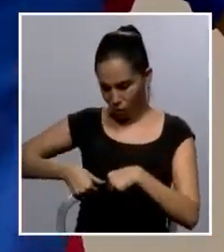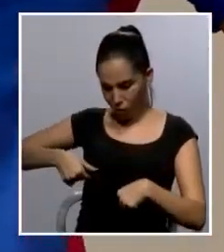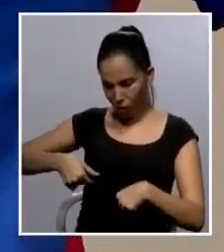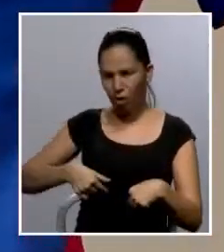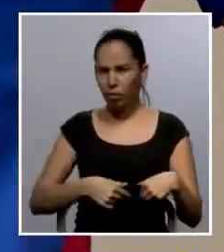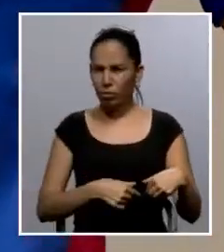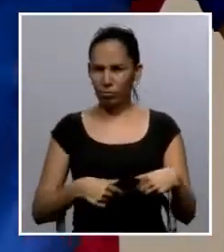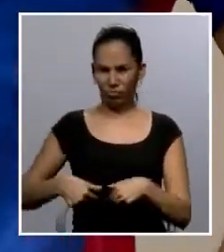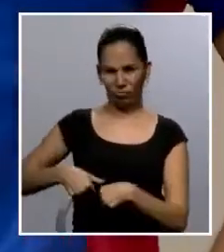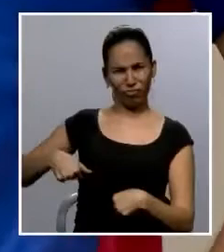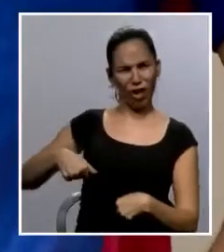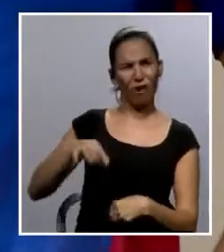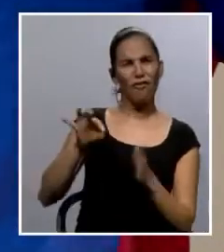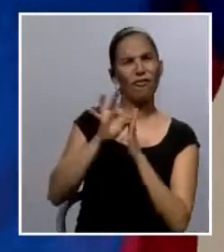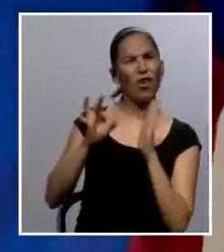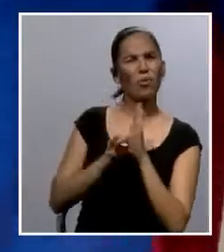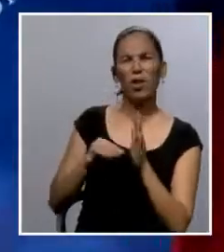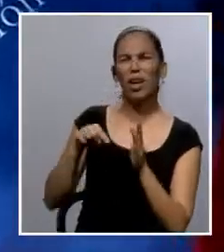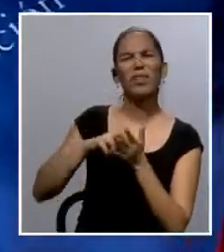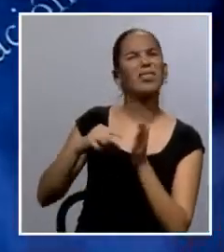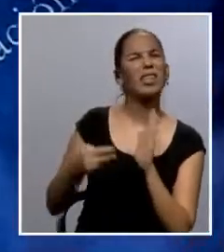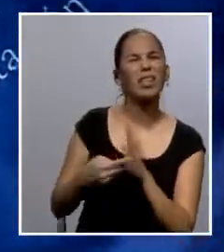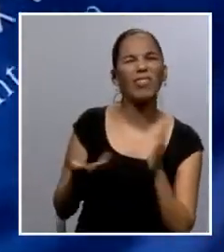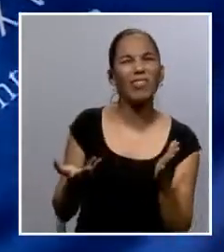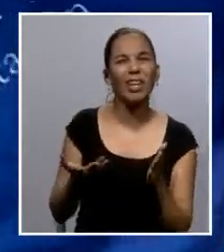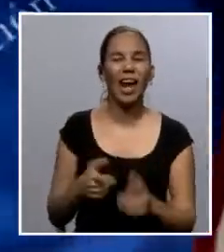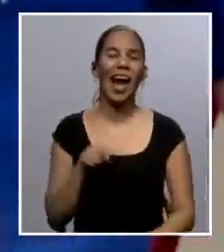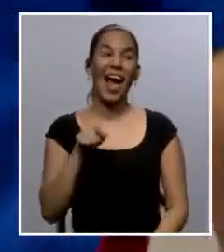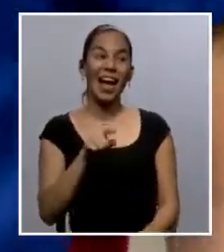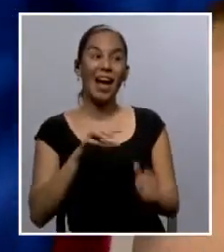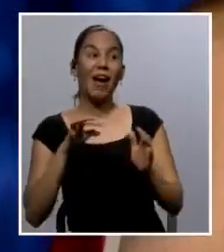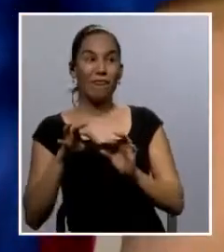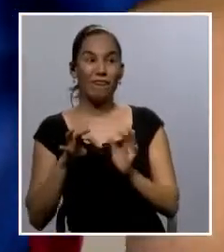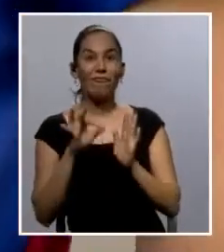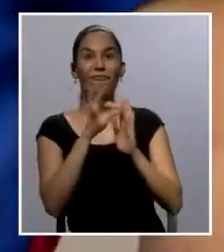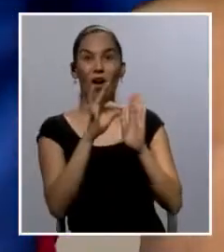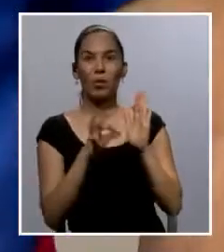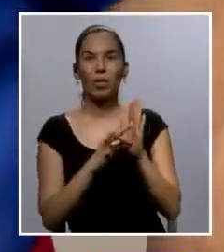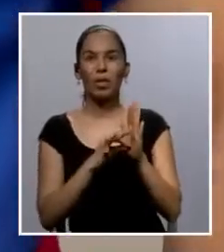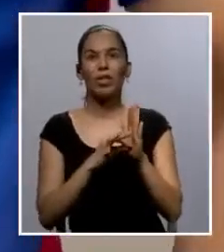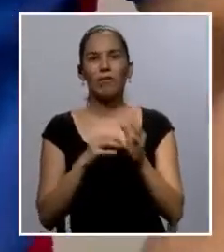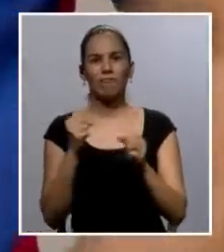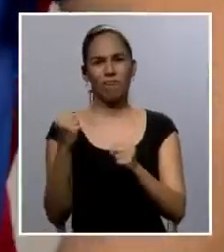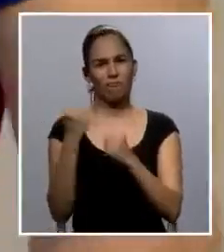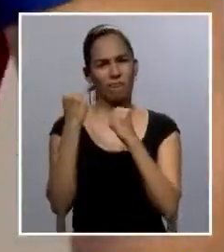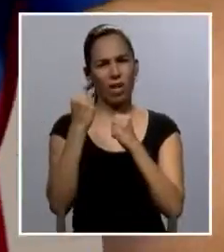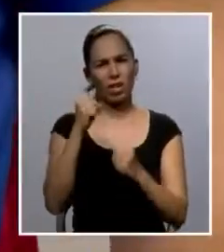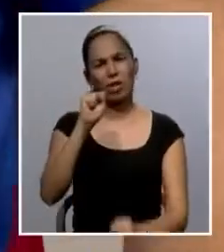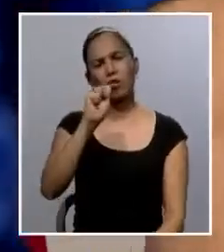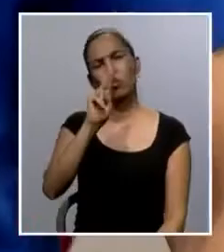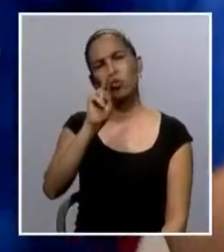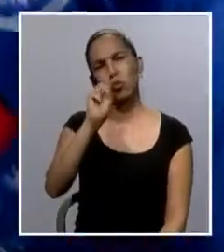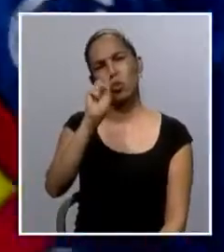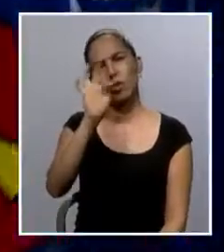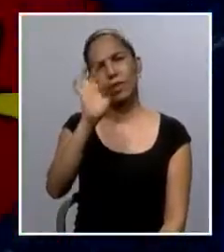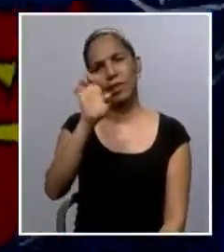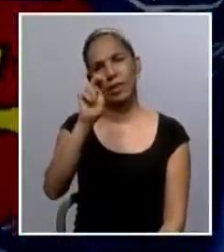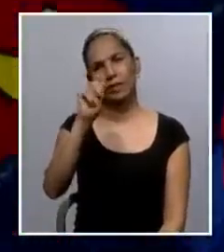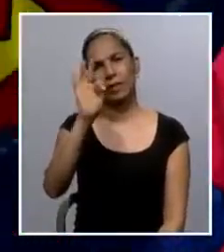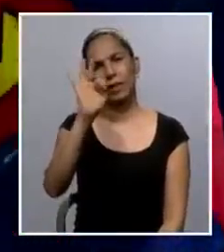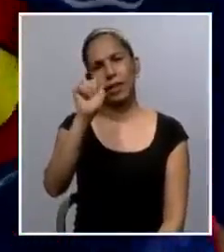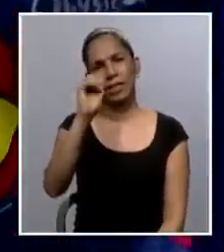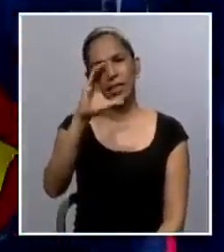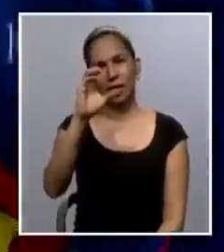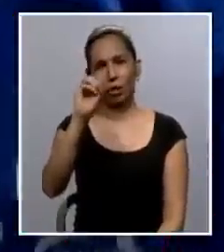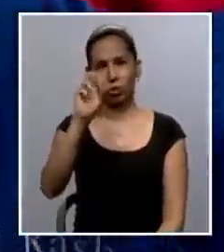es esta fórmula? Bueno, fíjate, Víctor, que esta es la fuerza de sustentación, la fórmula de la fuerza de sustentación de Superman. Y